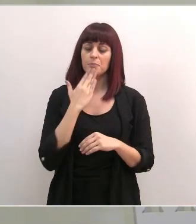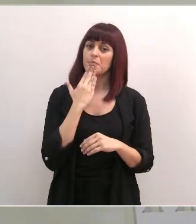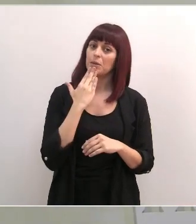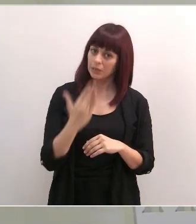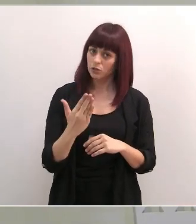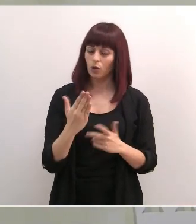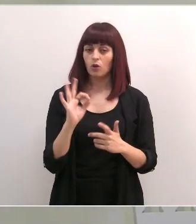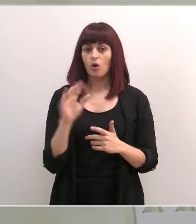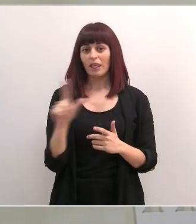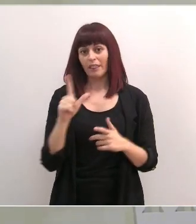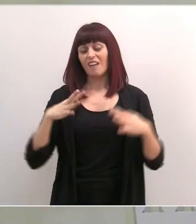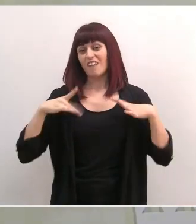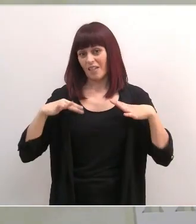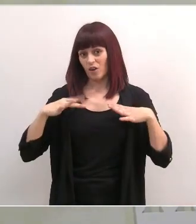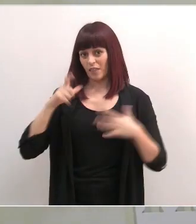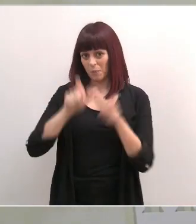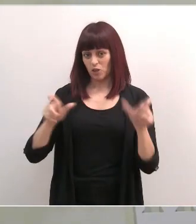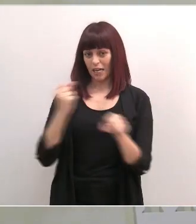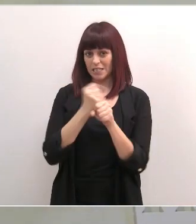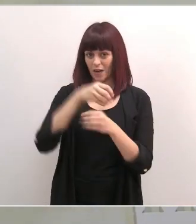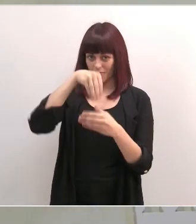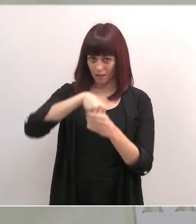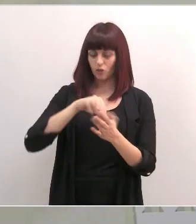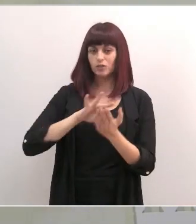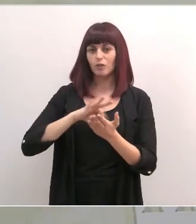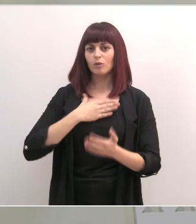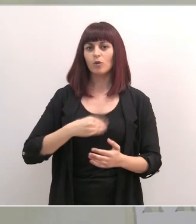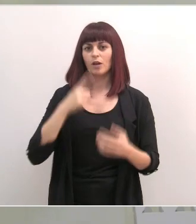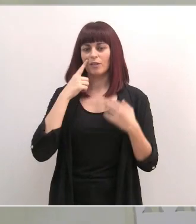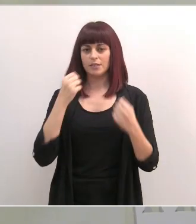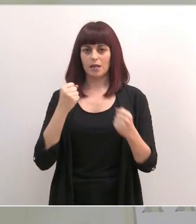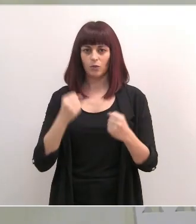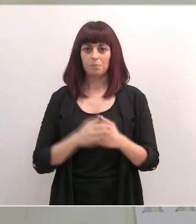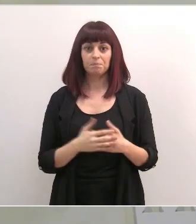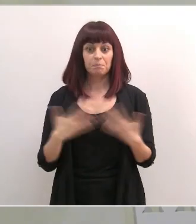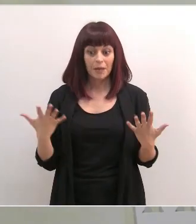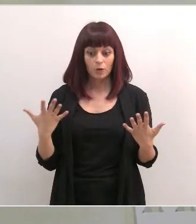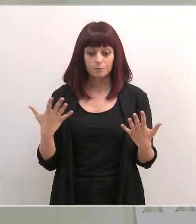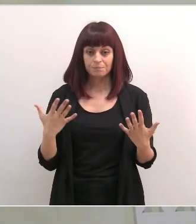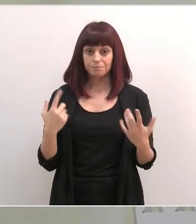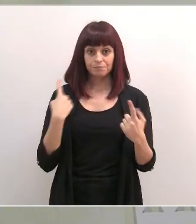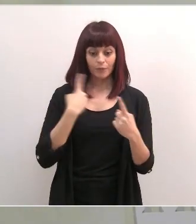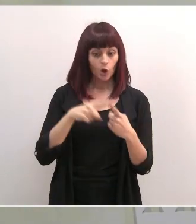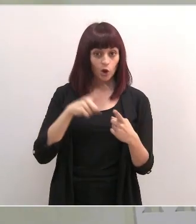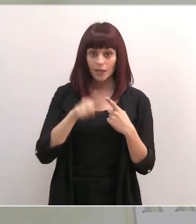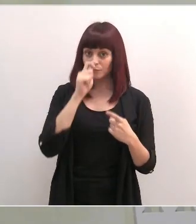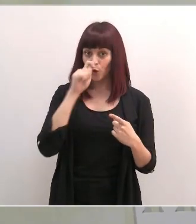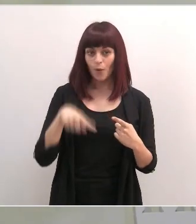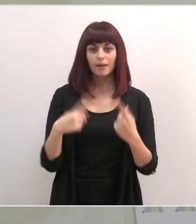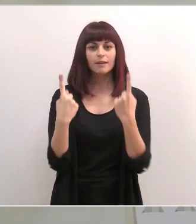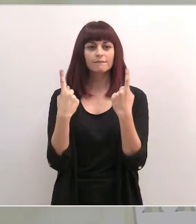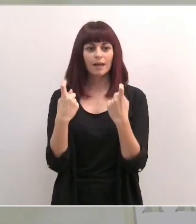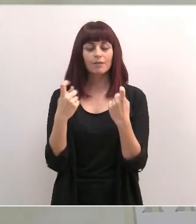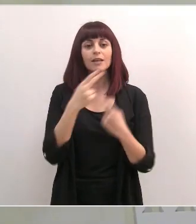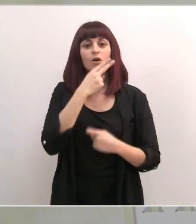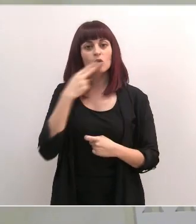licencias y vacaciones del personal del Servicio Murciano de Salud. Pero todo esto no servirá de nada si no va de la mano del compromiso